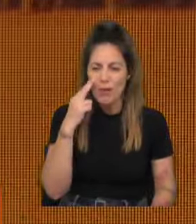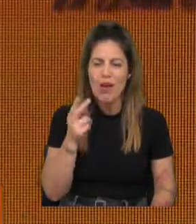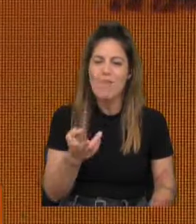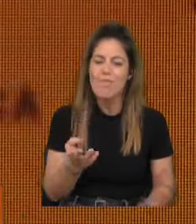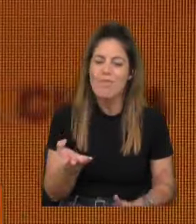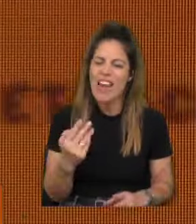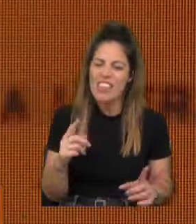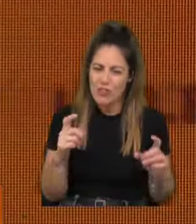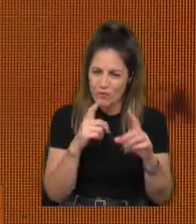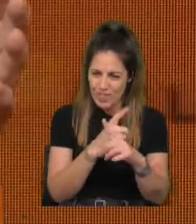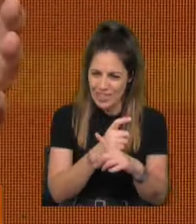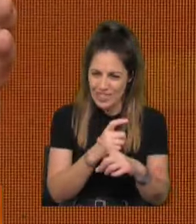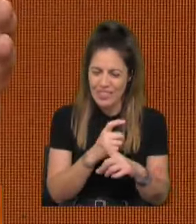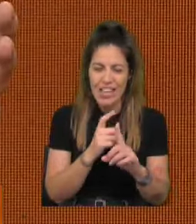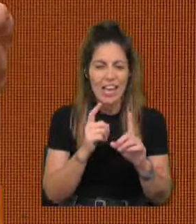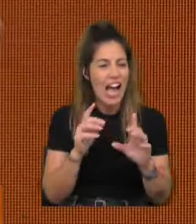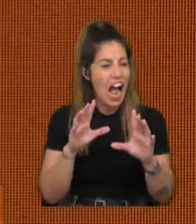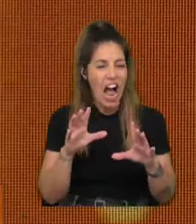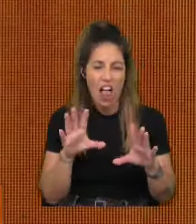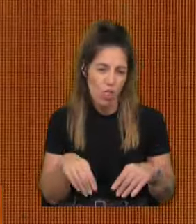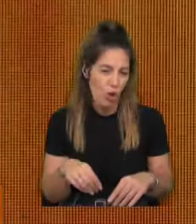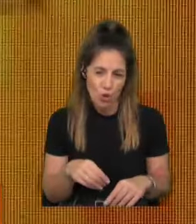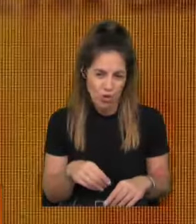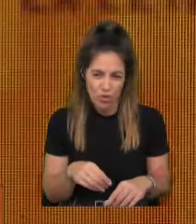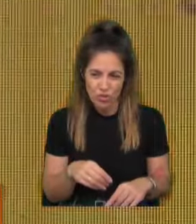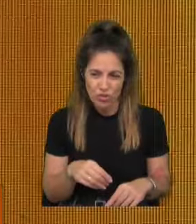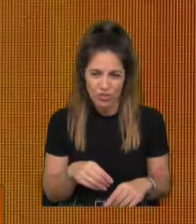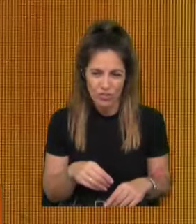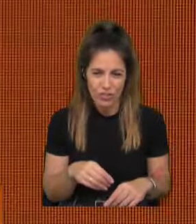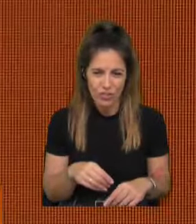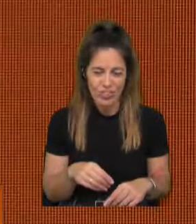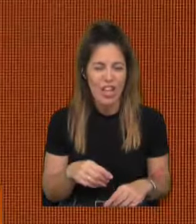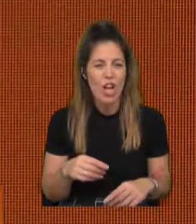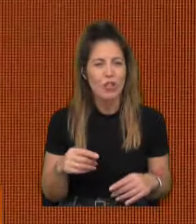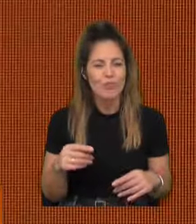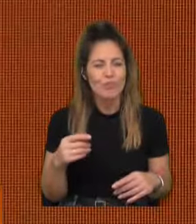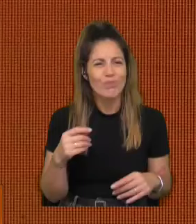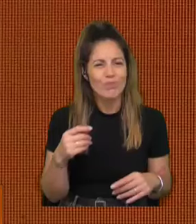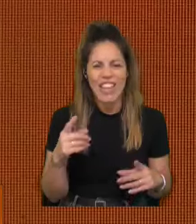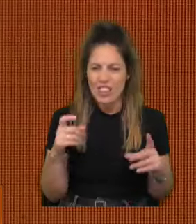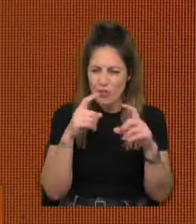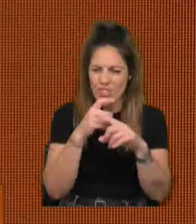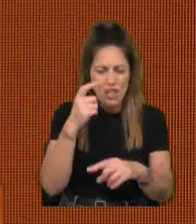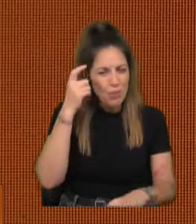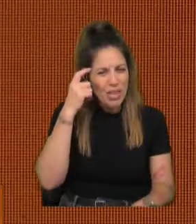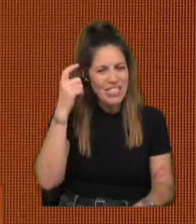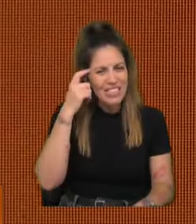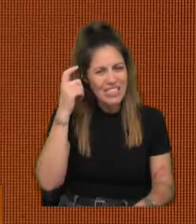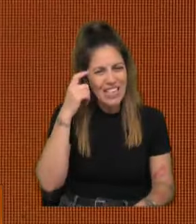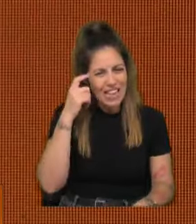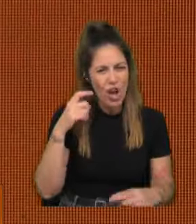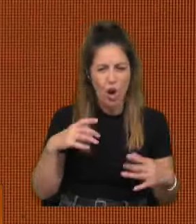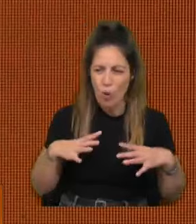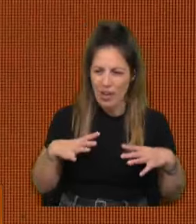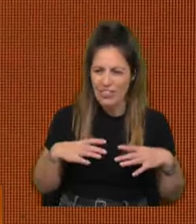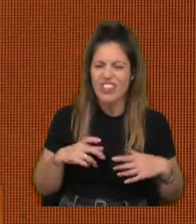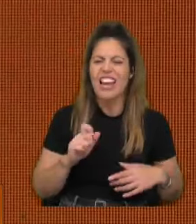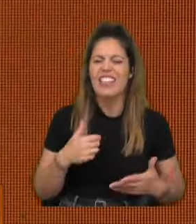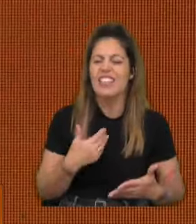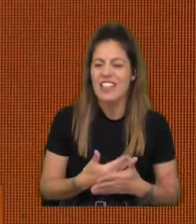complicado nos ha pasado a todos eh nos cuesta pensar En la jubilación a que Estamos cerquita de